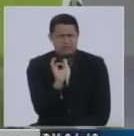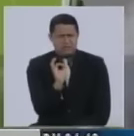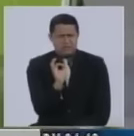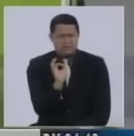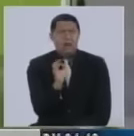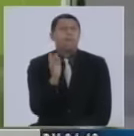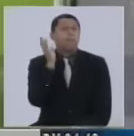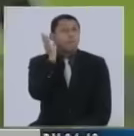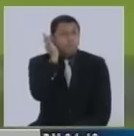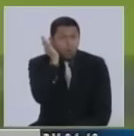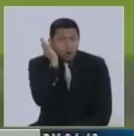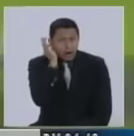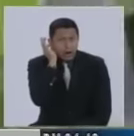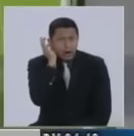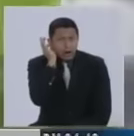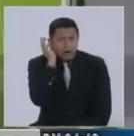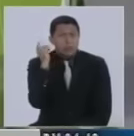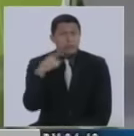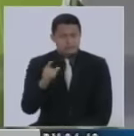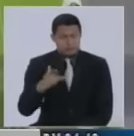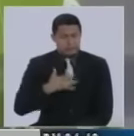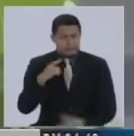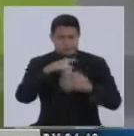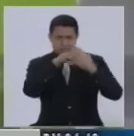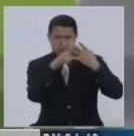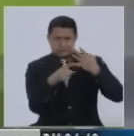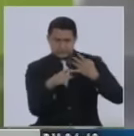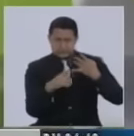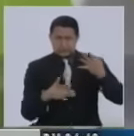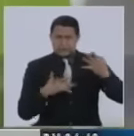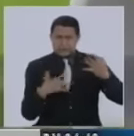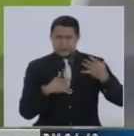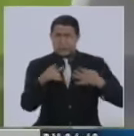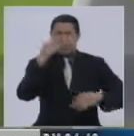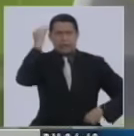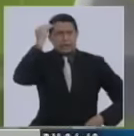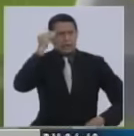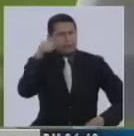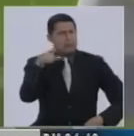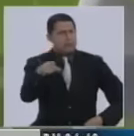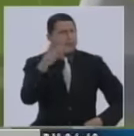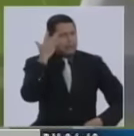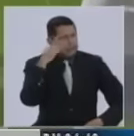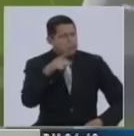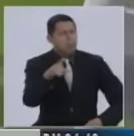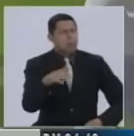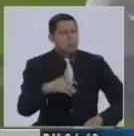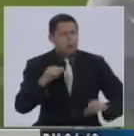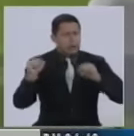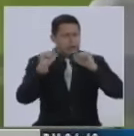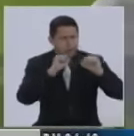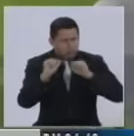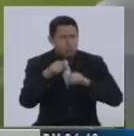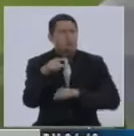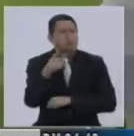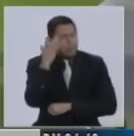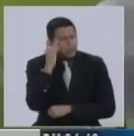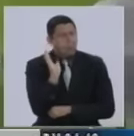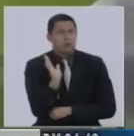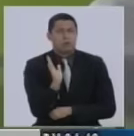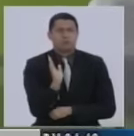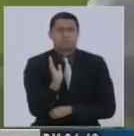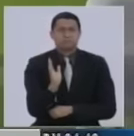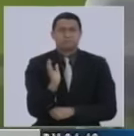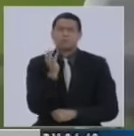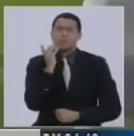si es mujer y tenga alguno de estos síntomas debe pensarse en la posibilidad de que eso pudiera ser esclerosis múltiple